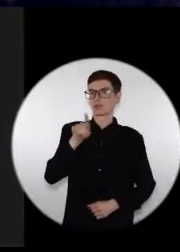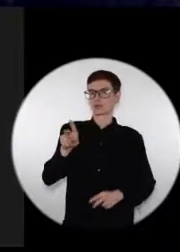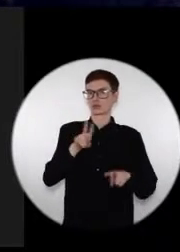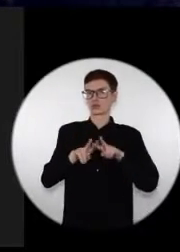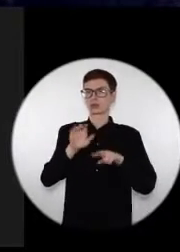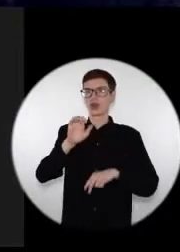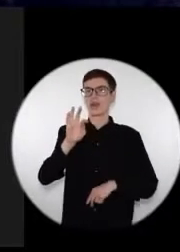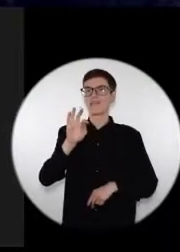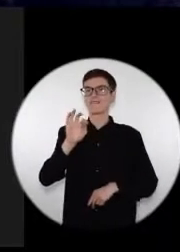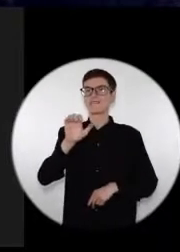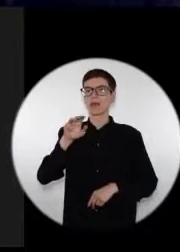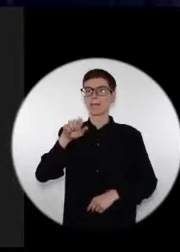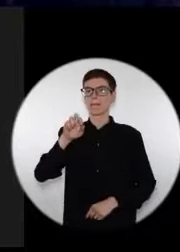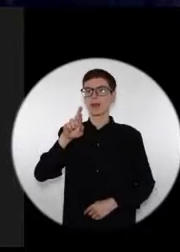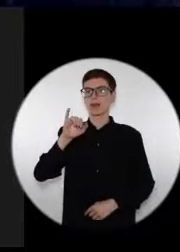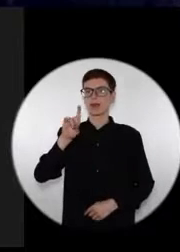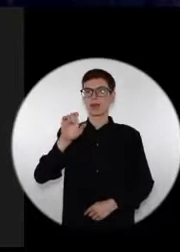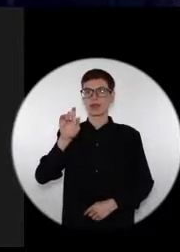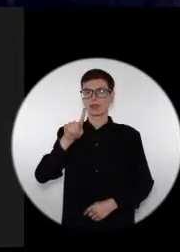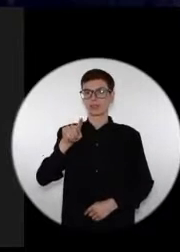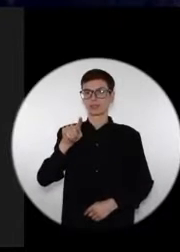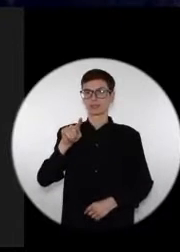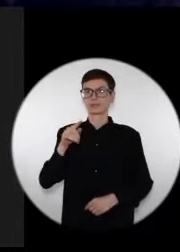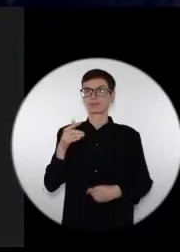efeméride lo elegimos